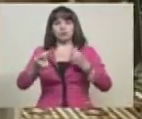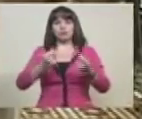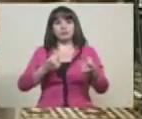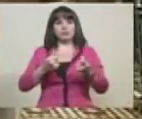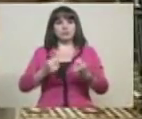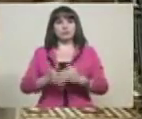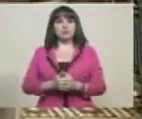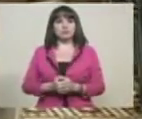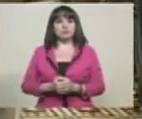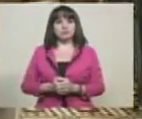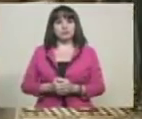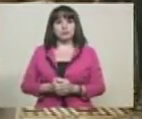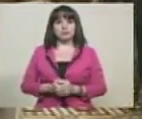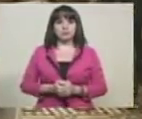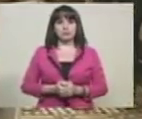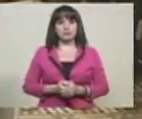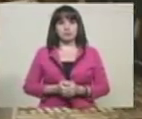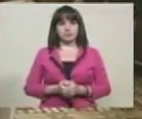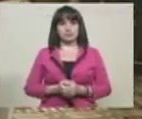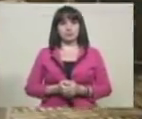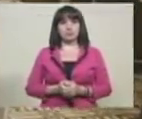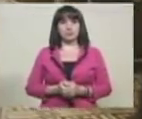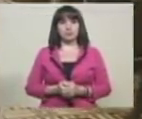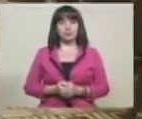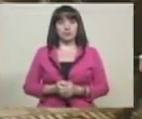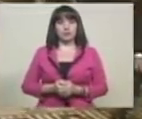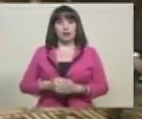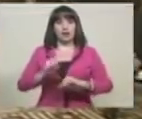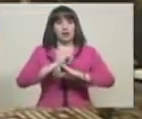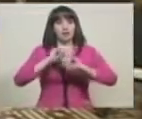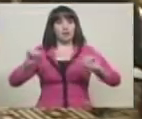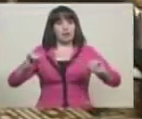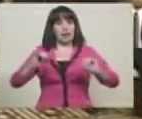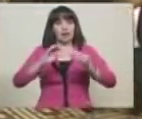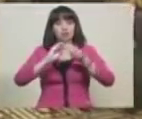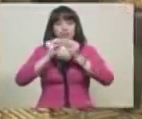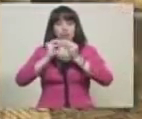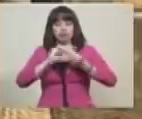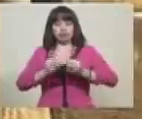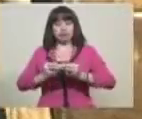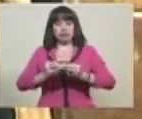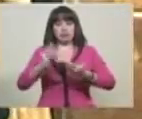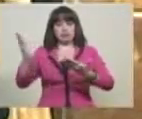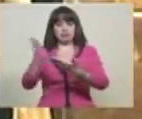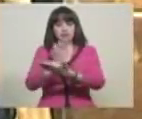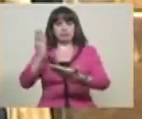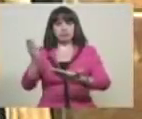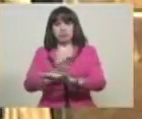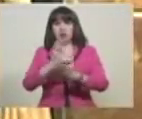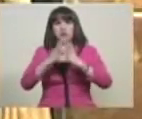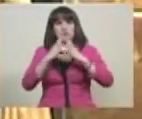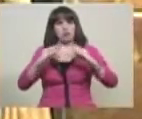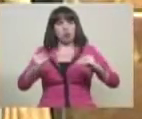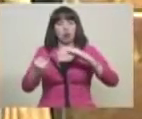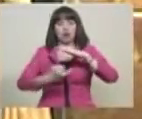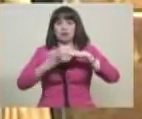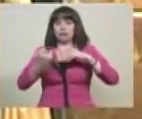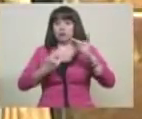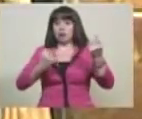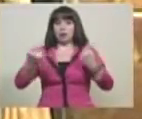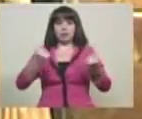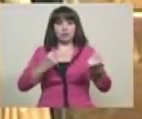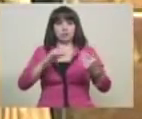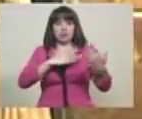económica. Hay que desmontar todos esos mecanismos. Aquí están las instituciones fundamentales en la economía,